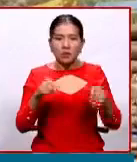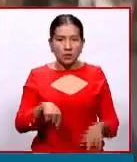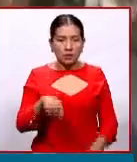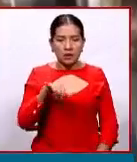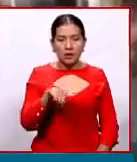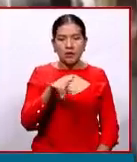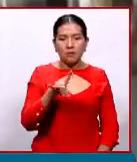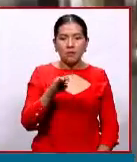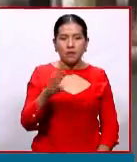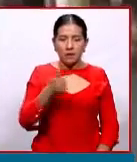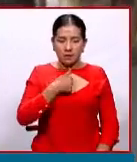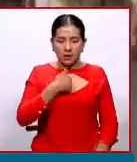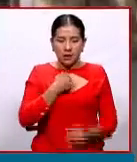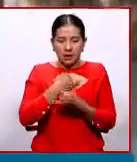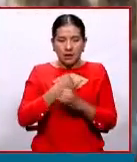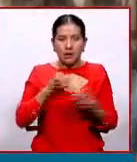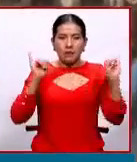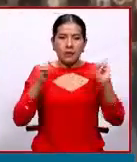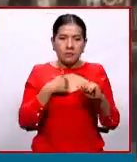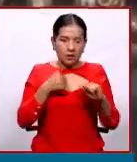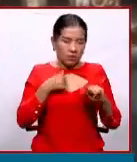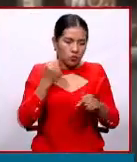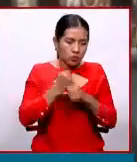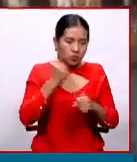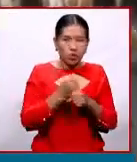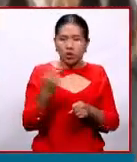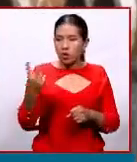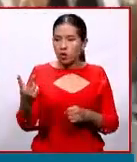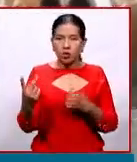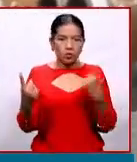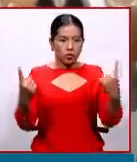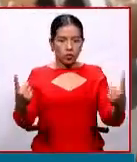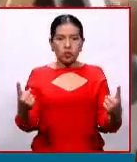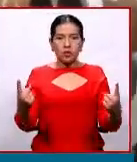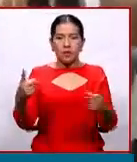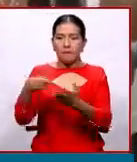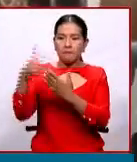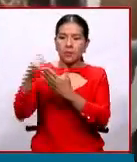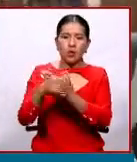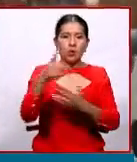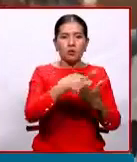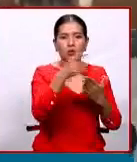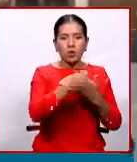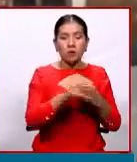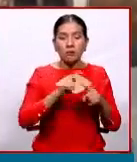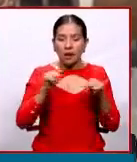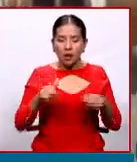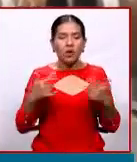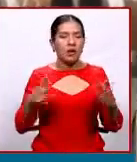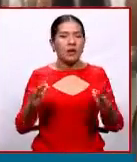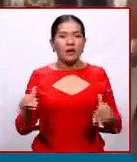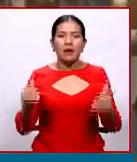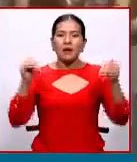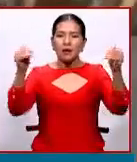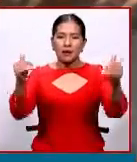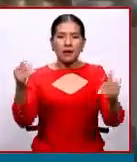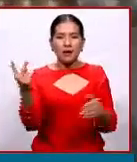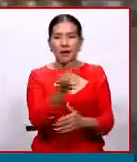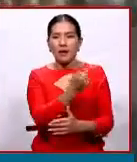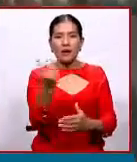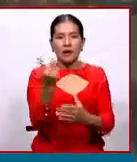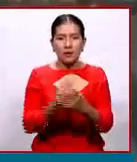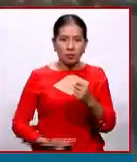YPFB esté por cuenta propia perforando dos proyectos y hoy en día lo estamos haciendo. No estamos